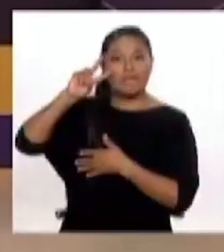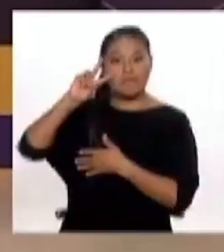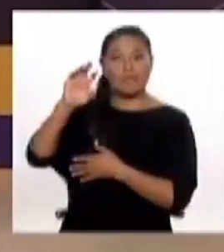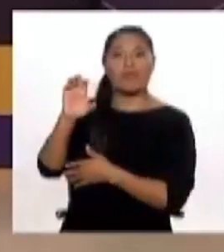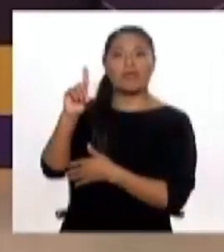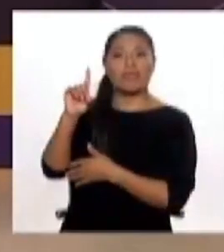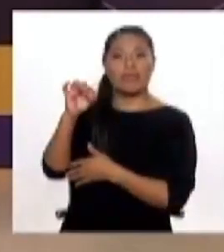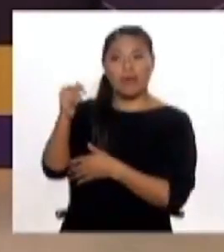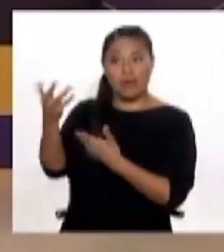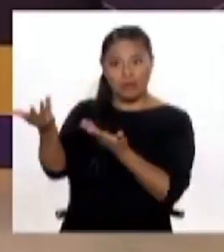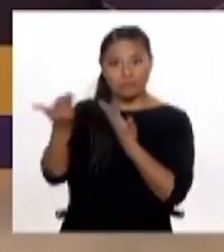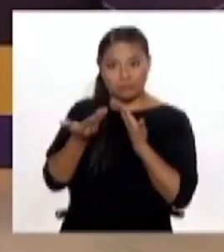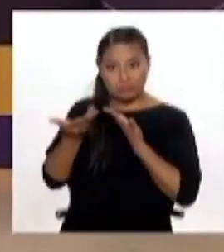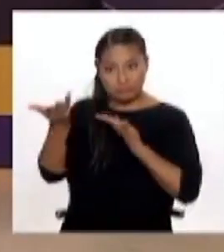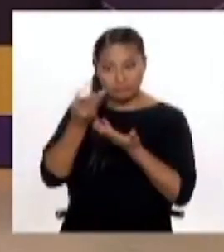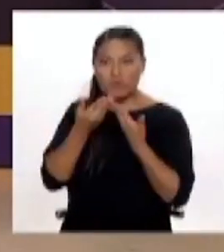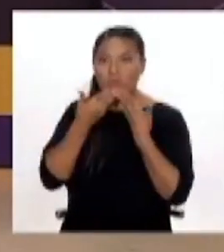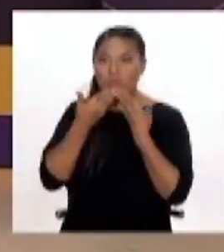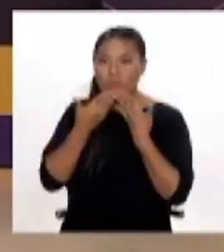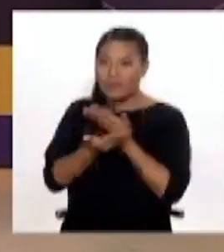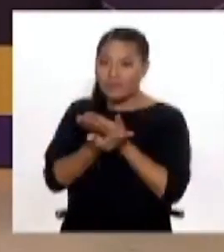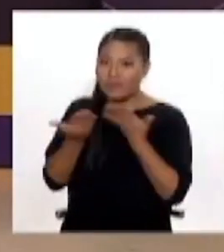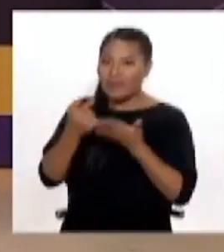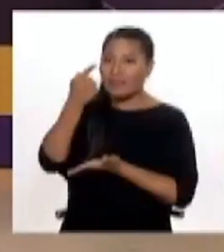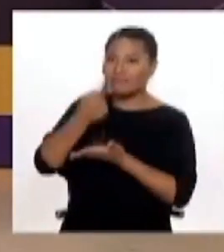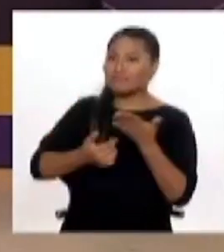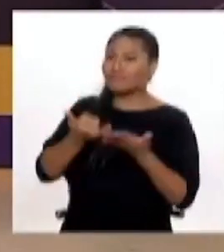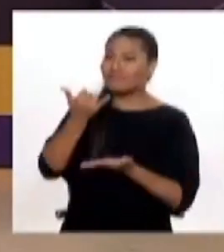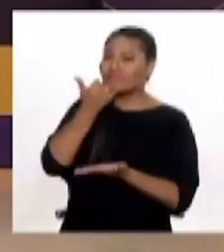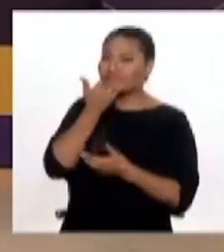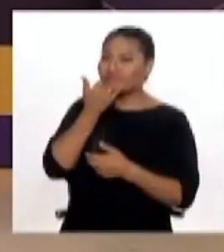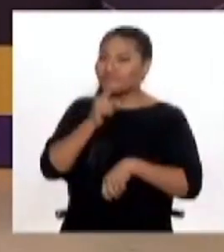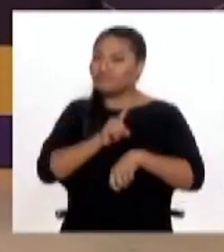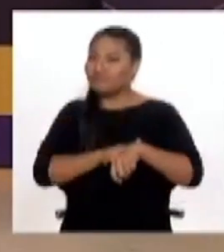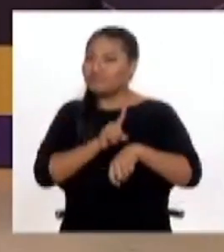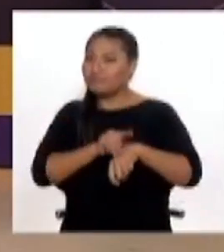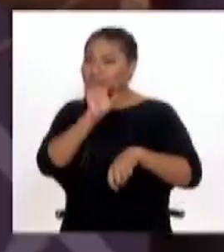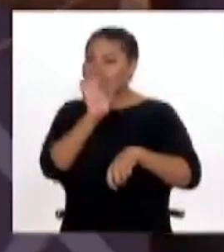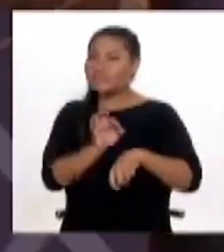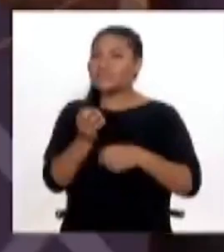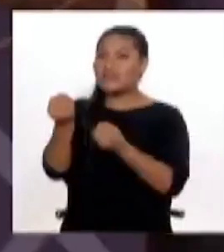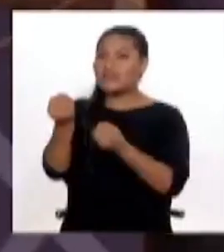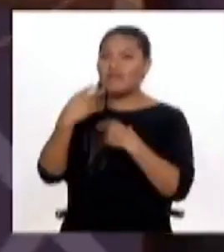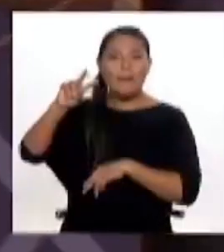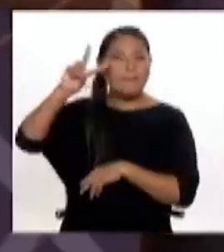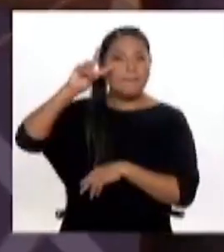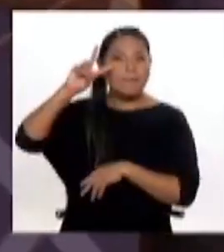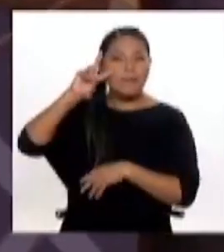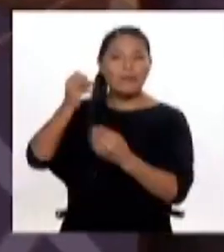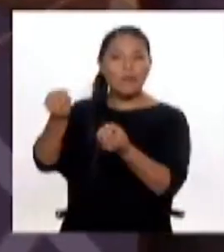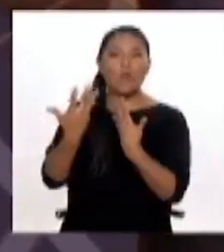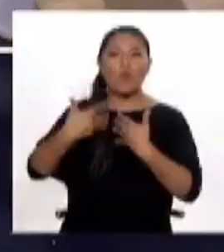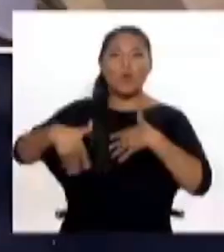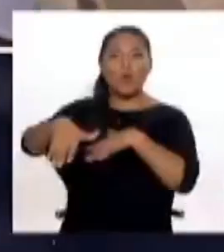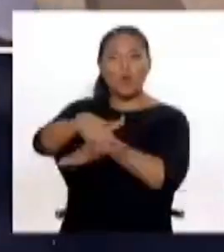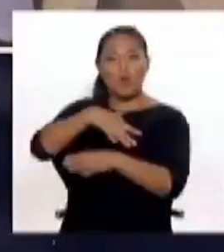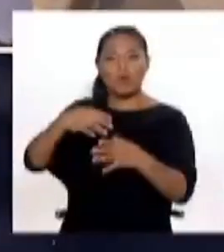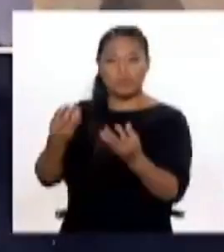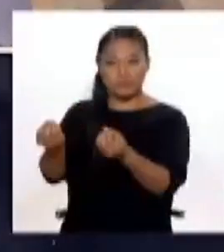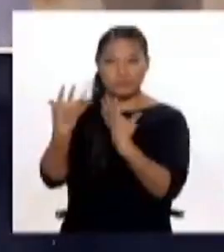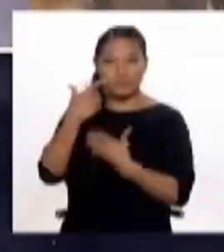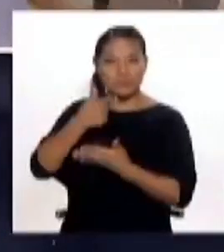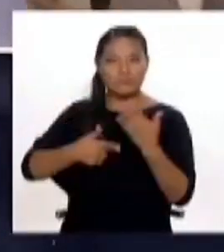tenemos preparado. Así que te decimos, Edgardo, siendo las 19 horas con un minuto, información en vivo, cuéntanos desde Mesa Redonda, ¿qué está